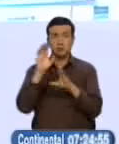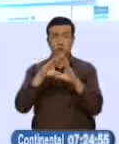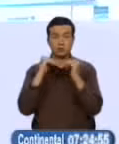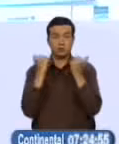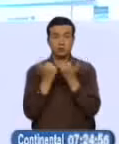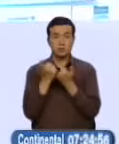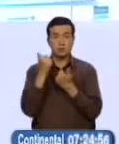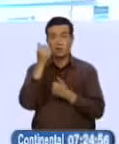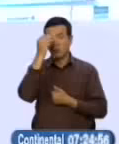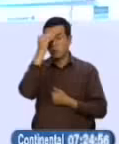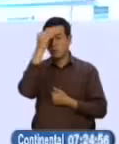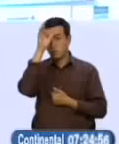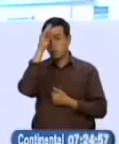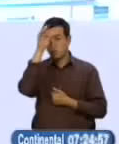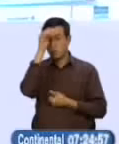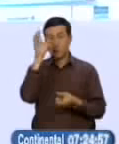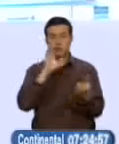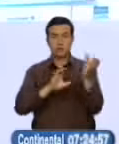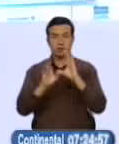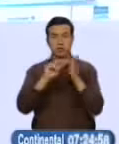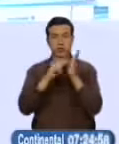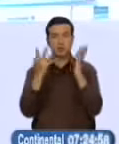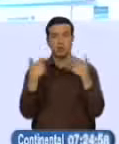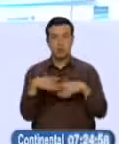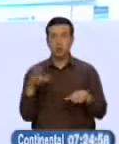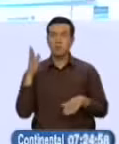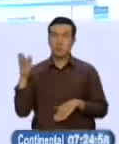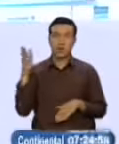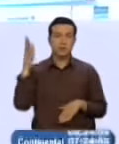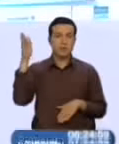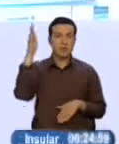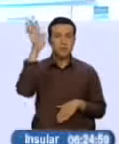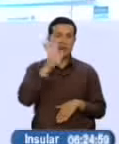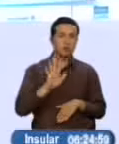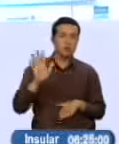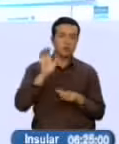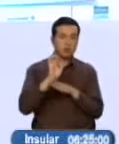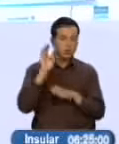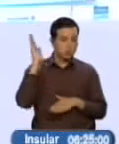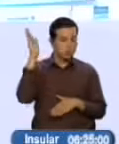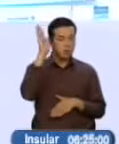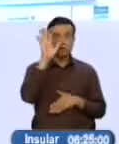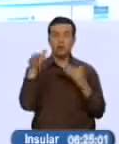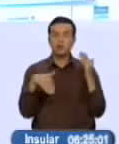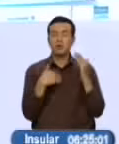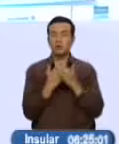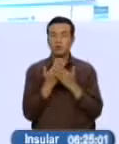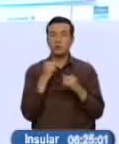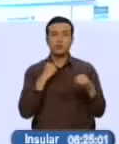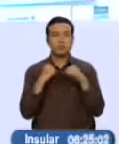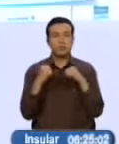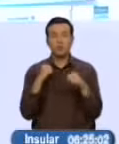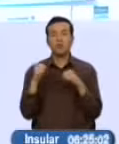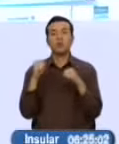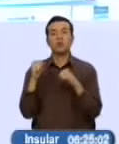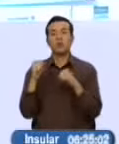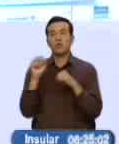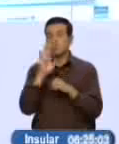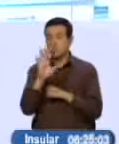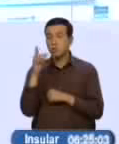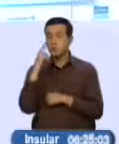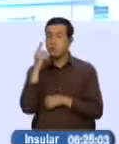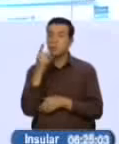Comisión de Educación, Cultura, Ciencia y Tecnología ha hecho ya un recorrido nacional convocando a todos los actores y gestores culturales de los